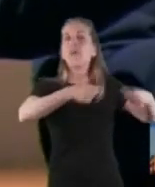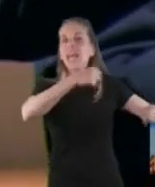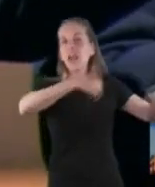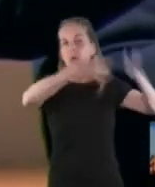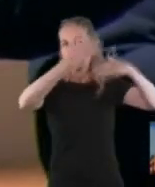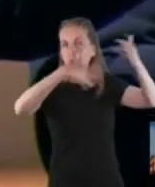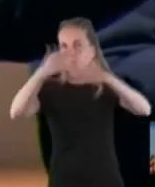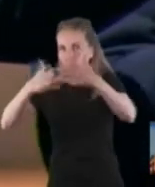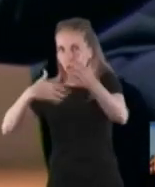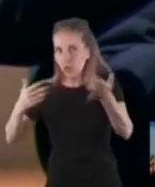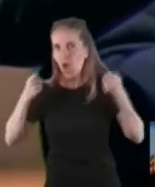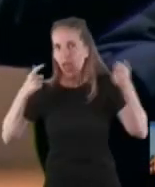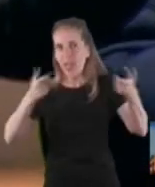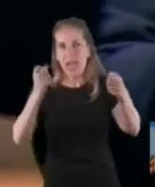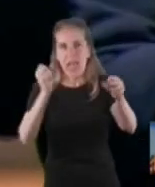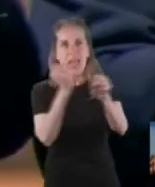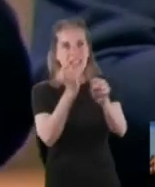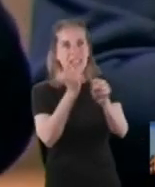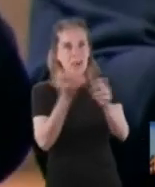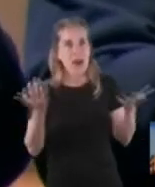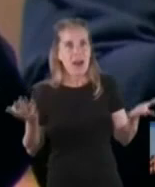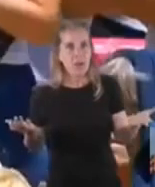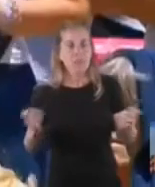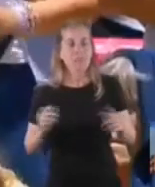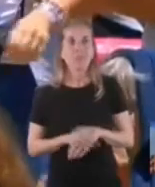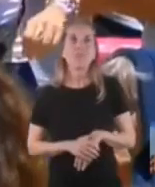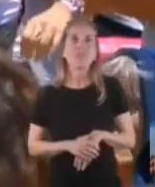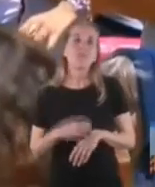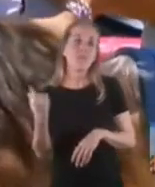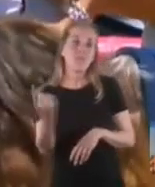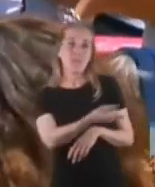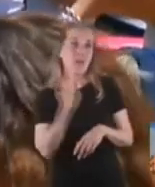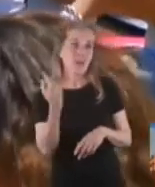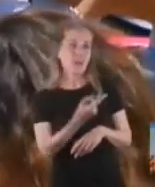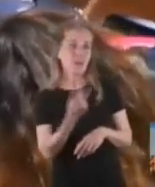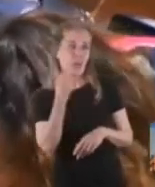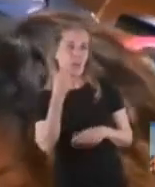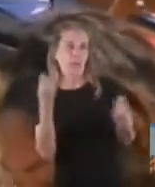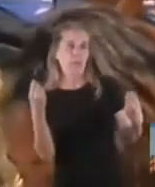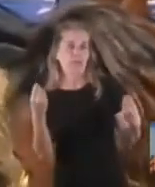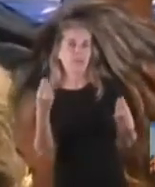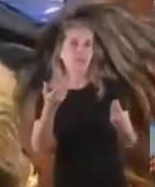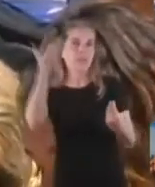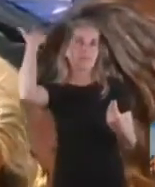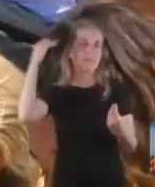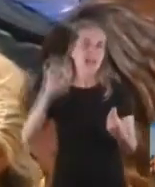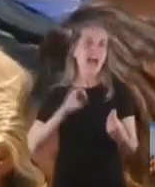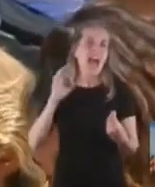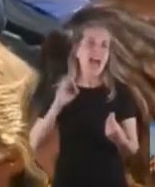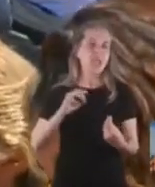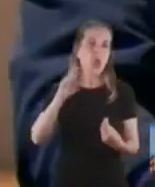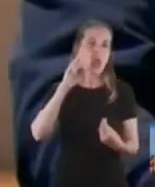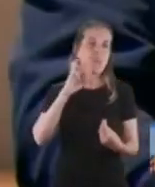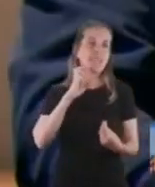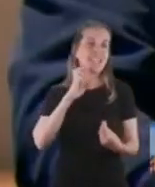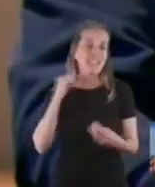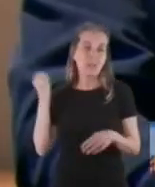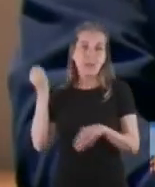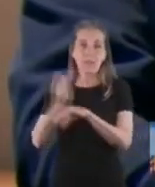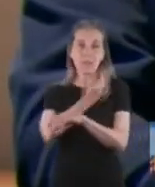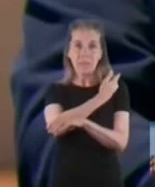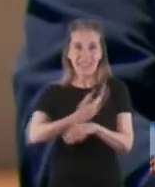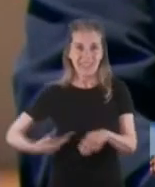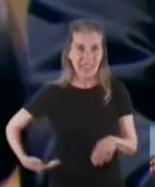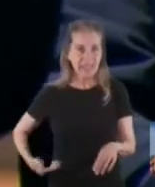construcción. Cuando llegamos a la Argentina, en el año